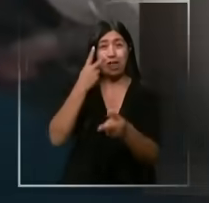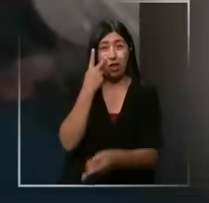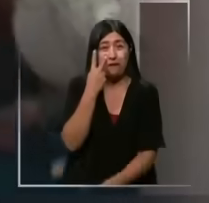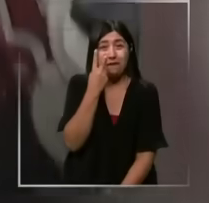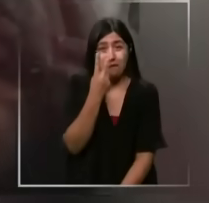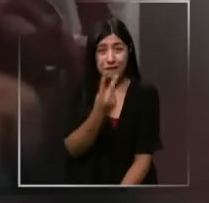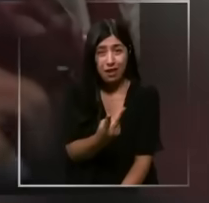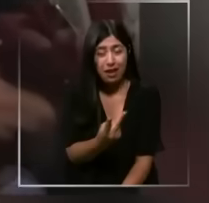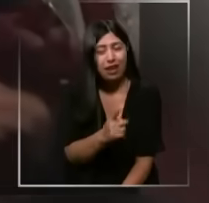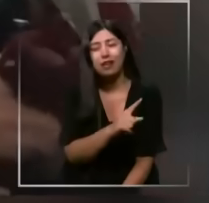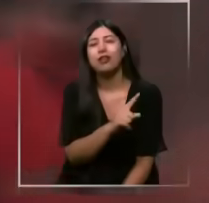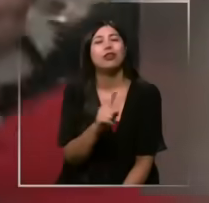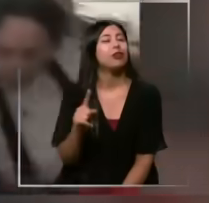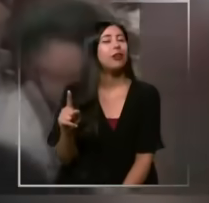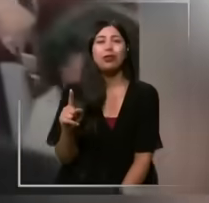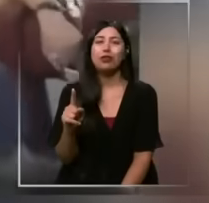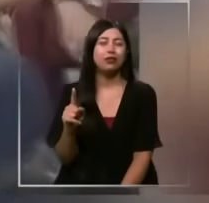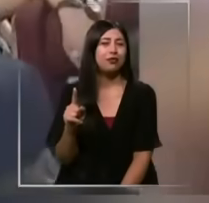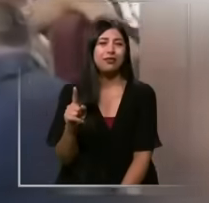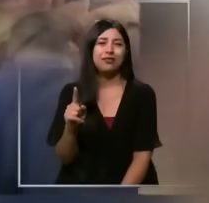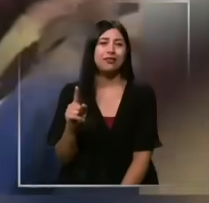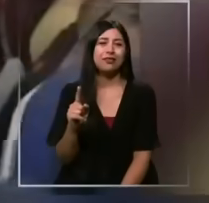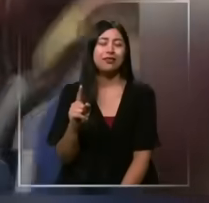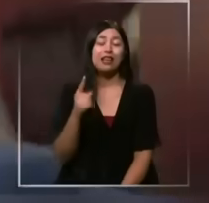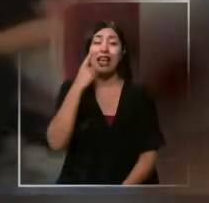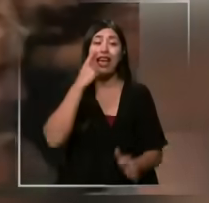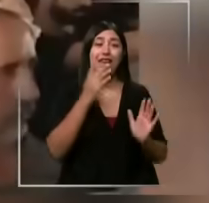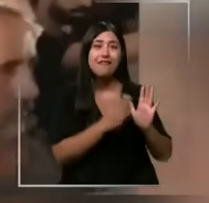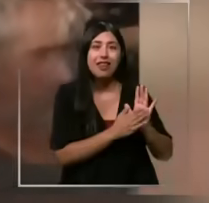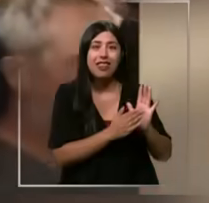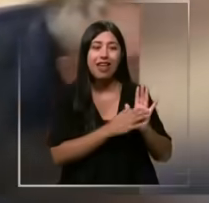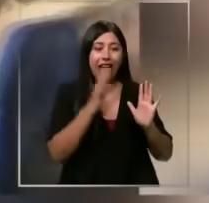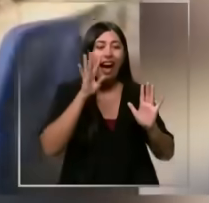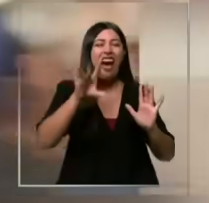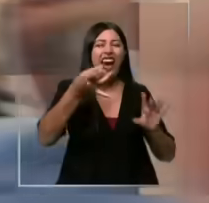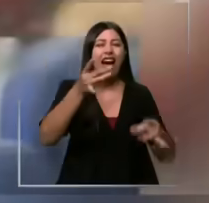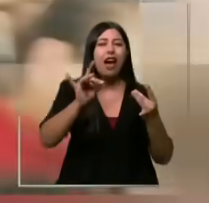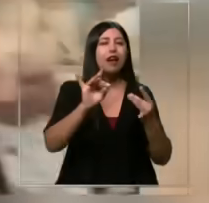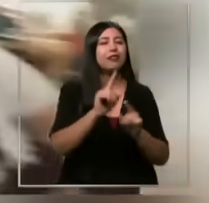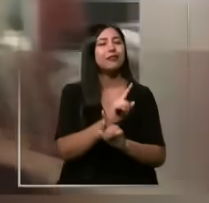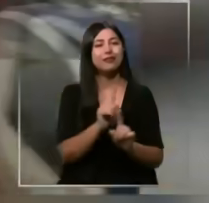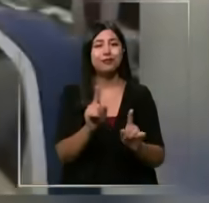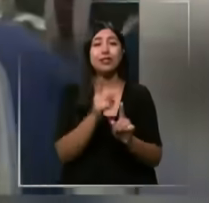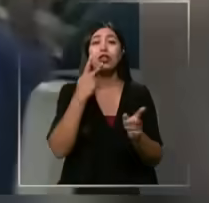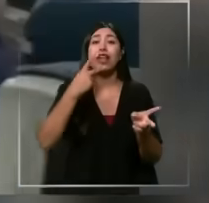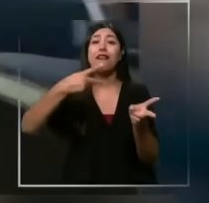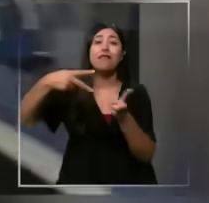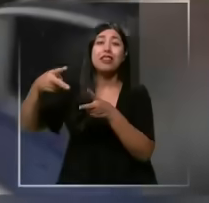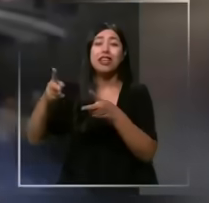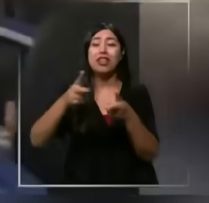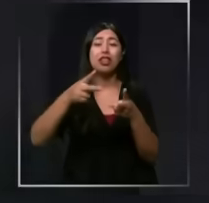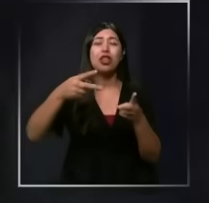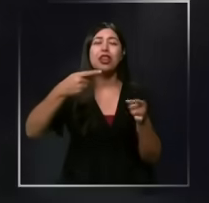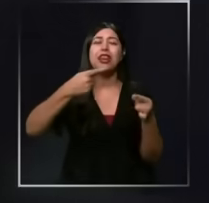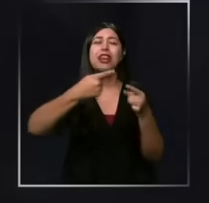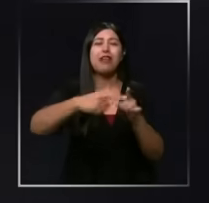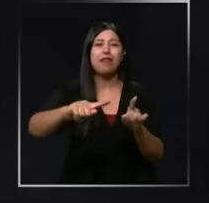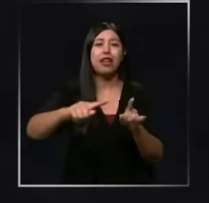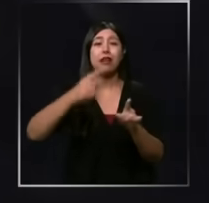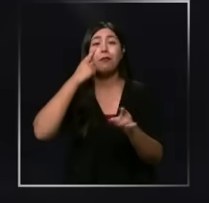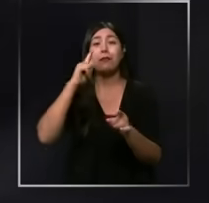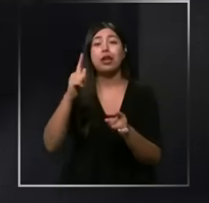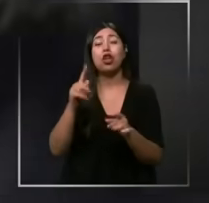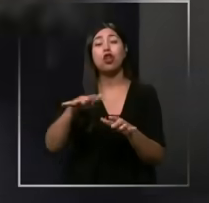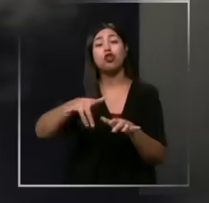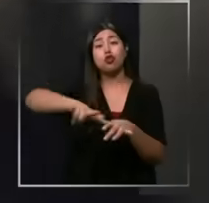no son tan evidentes, ¿ya? Y además, el cambio de viento, es en una dirección. En cambio, las turbulencias son como remolinos que